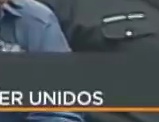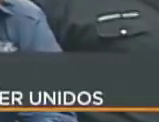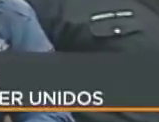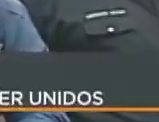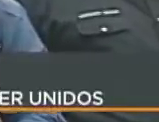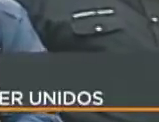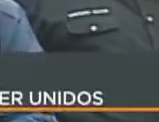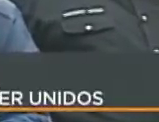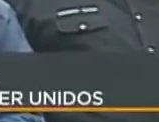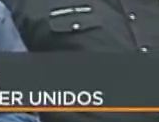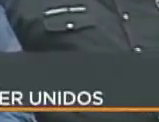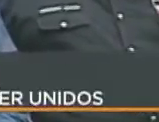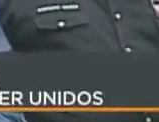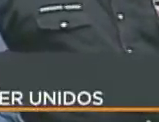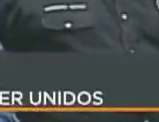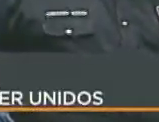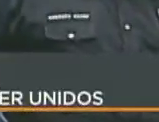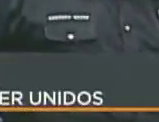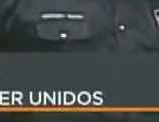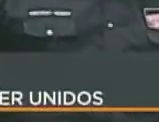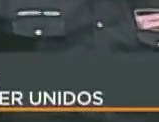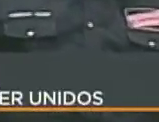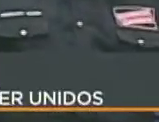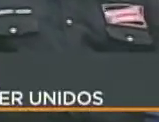compañeras, en la